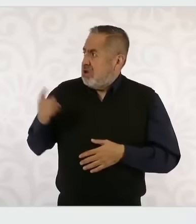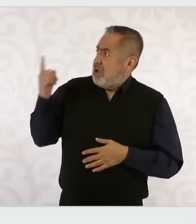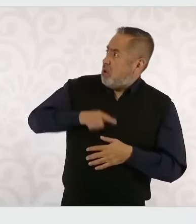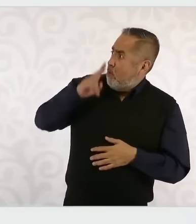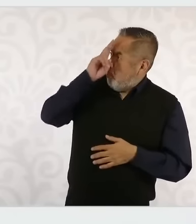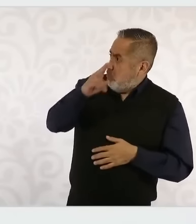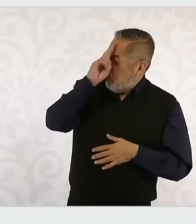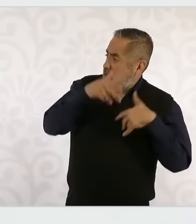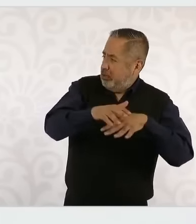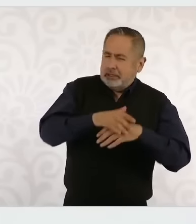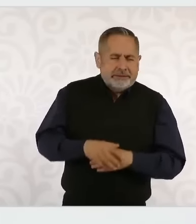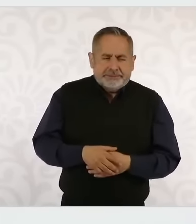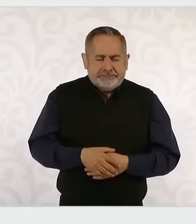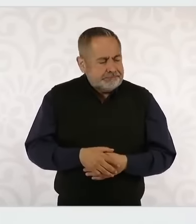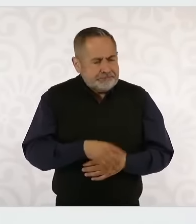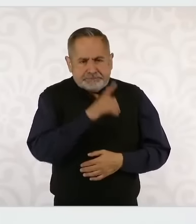que hay represión, no es cierto.